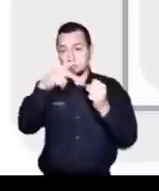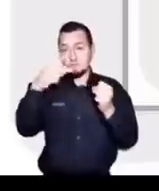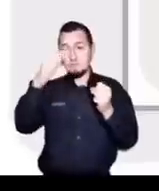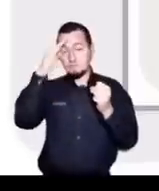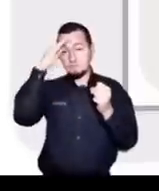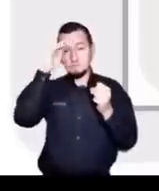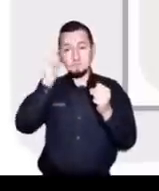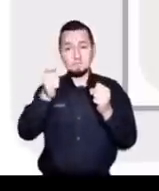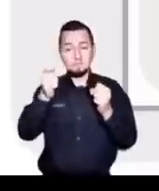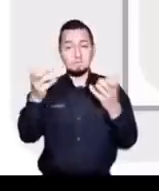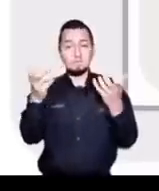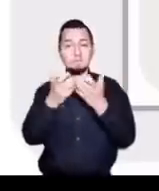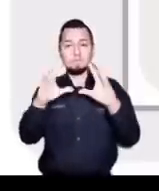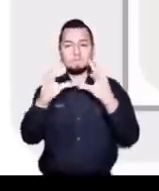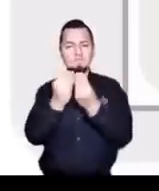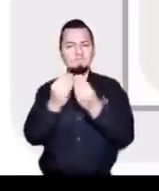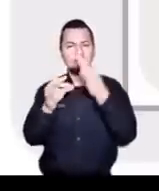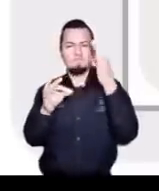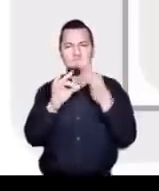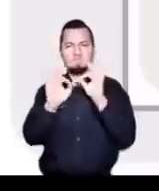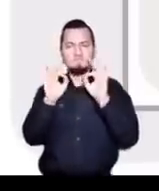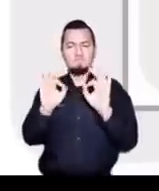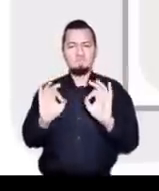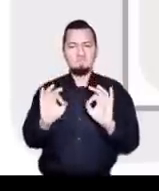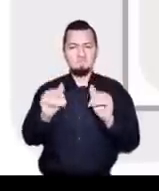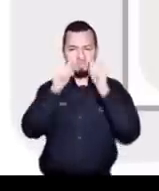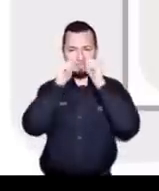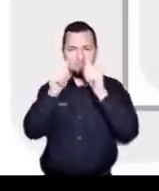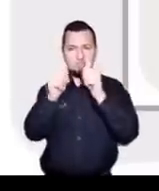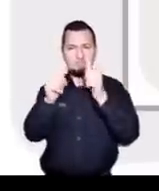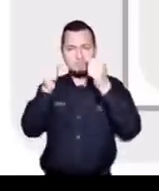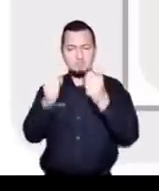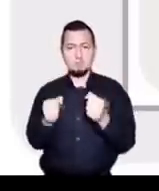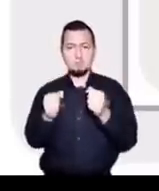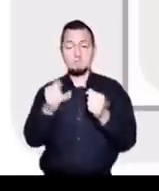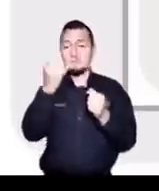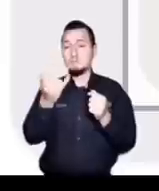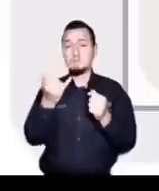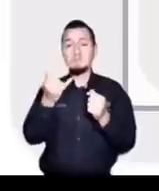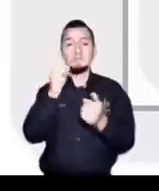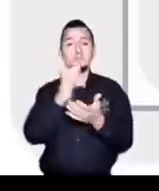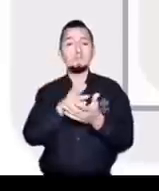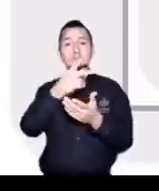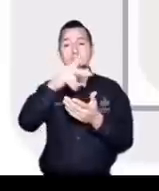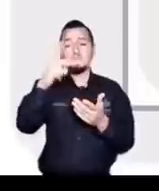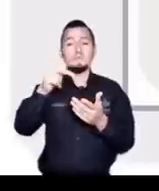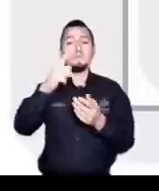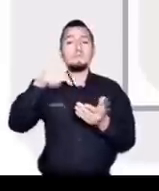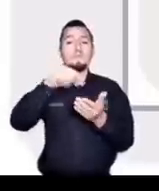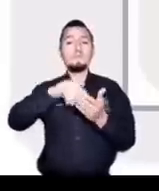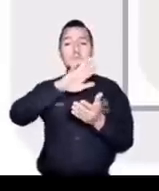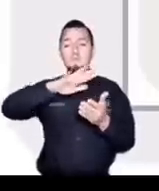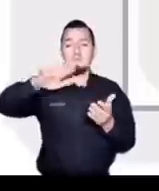totalmente confinada en sus 21 kilómetros y solamente habrá ciertos puntos perfectamente